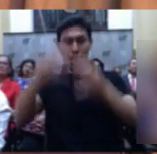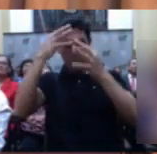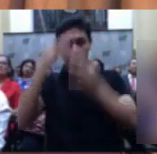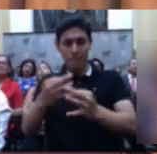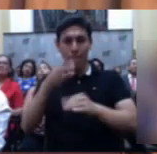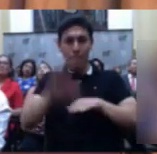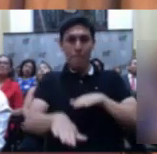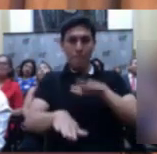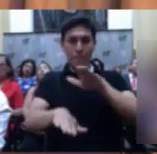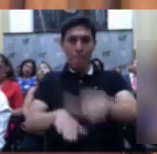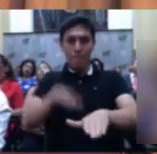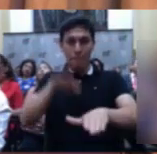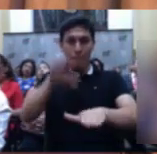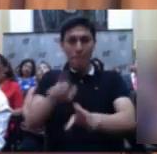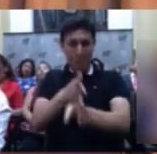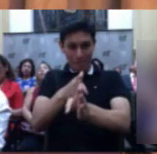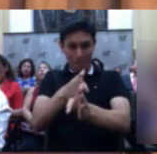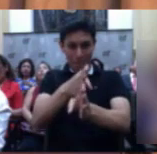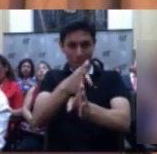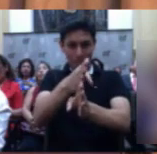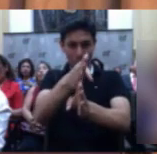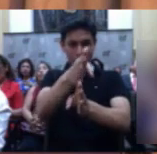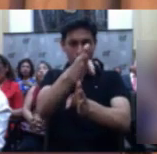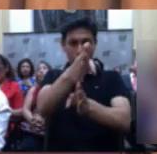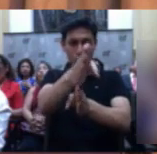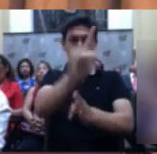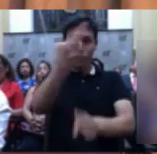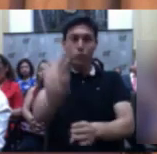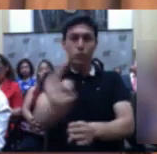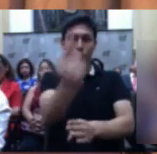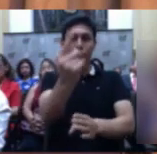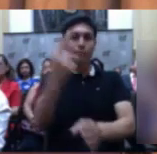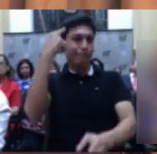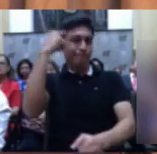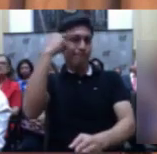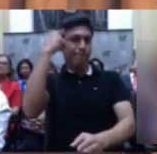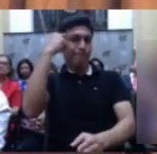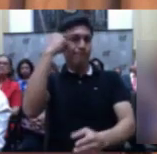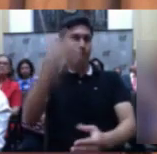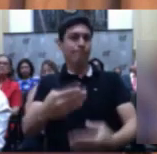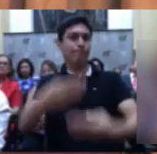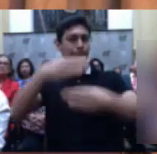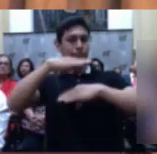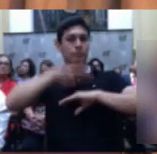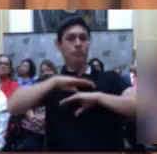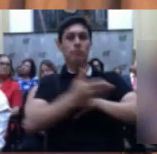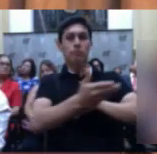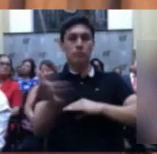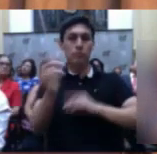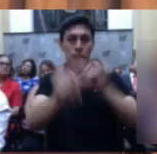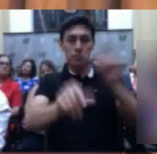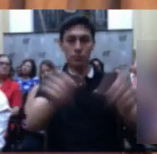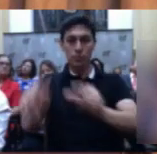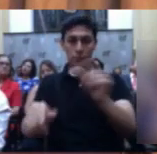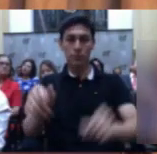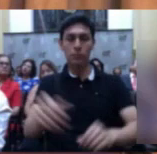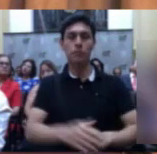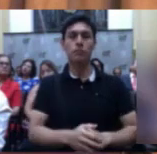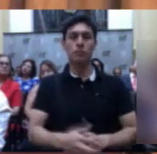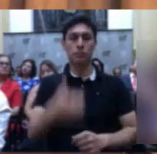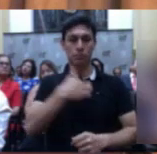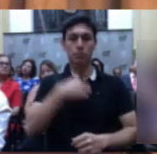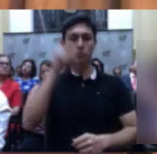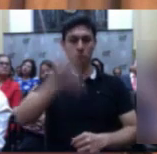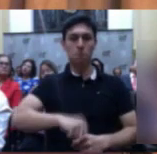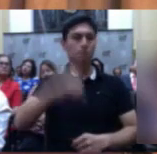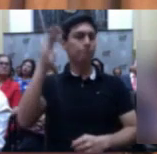firme, únicamente pensando en el beneficio de la gente. Estoy convencido que nuestra visión